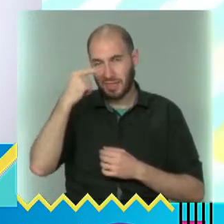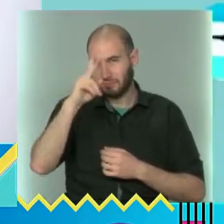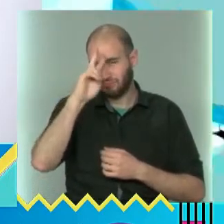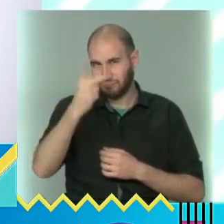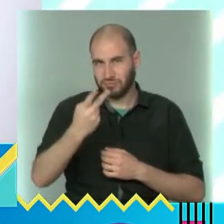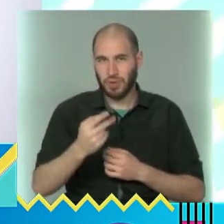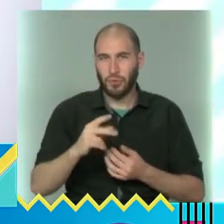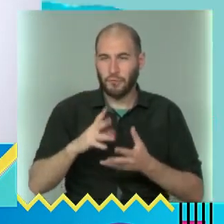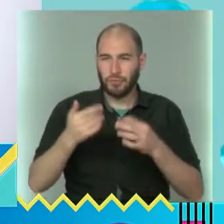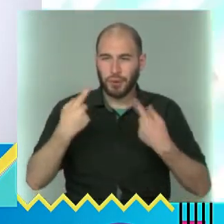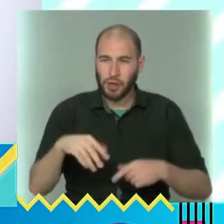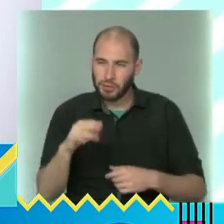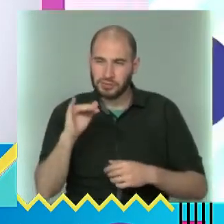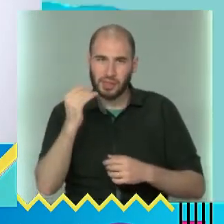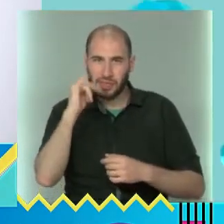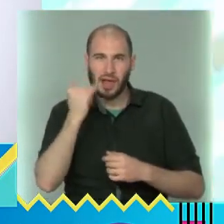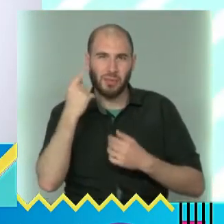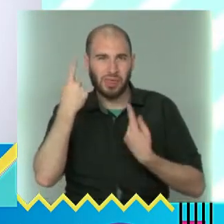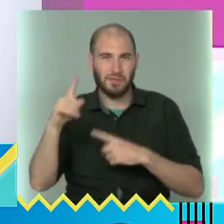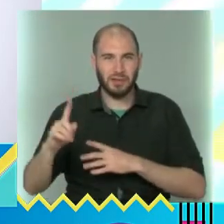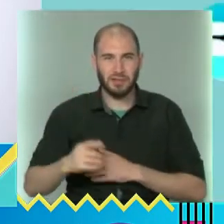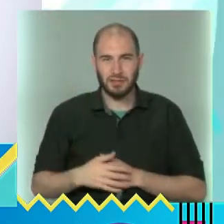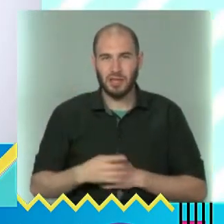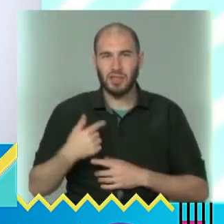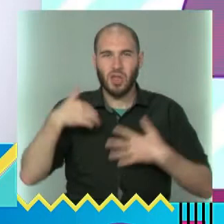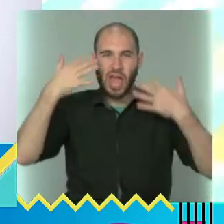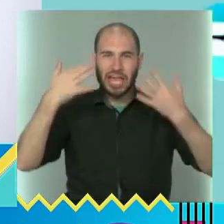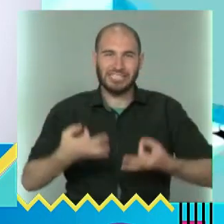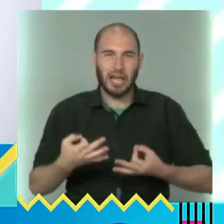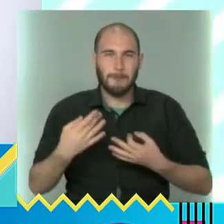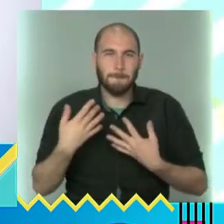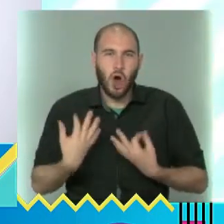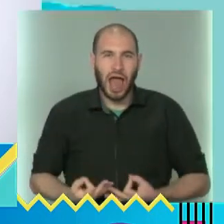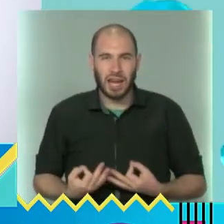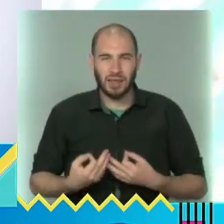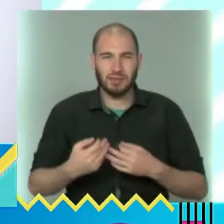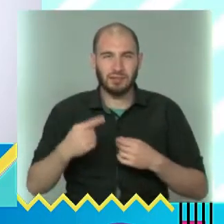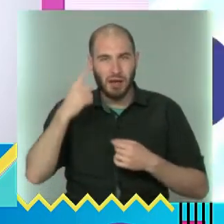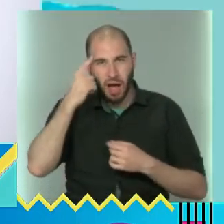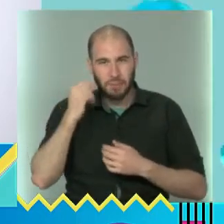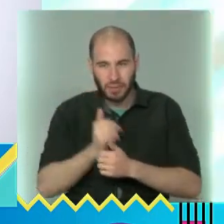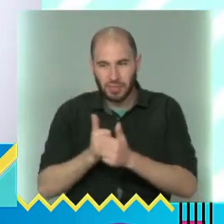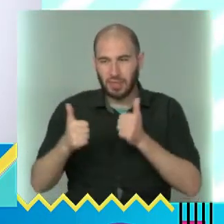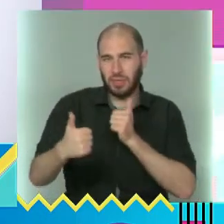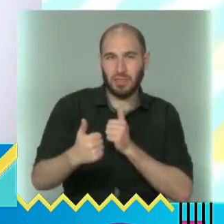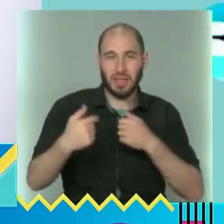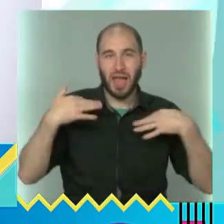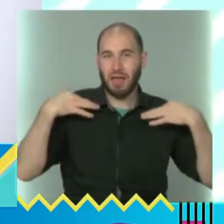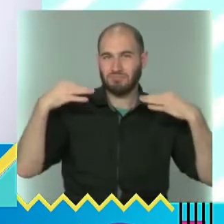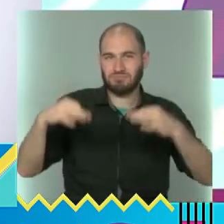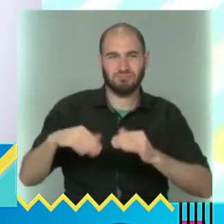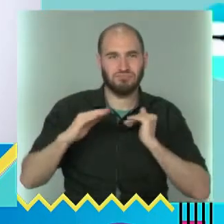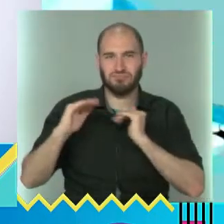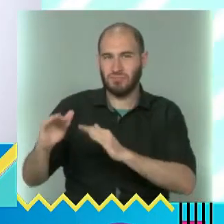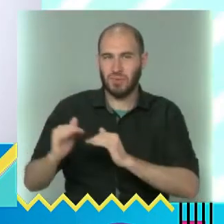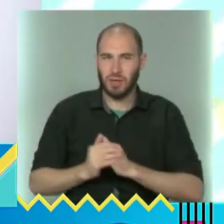cambiar la forma en que ve las cosas. Entonces yo éticamente y moralmente tengo que aprender a ponerme en el mismo lugar del otro, a salirme de